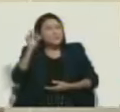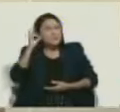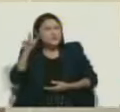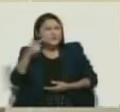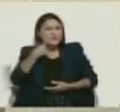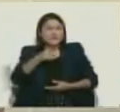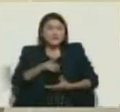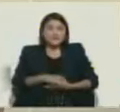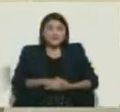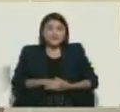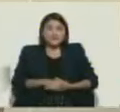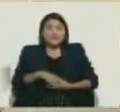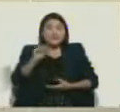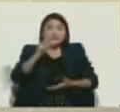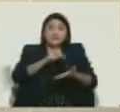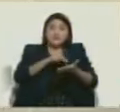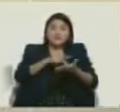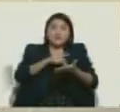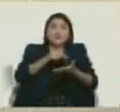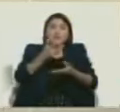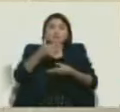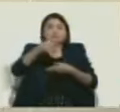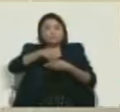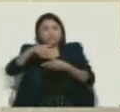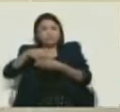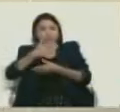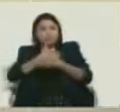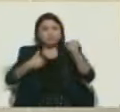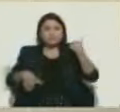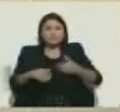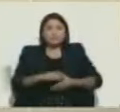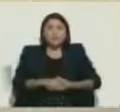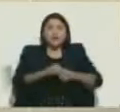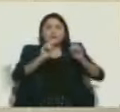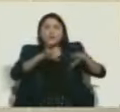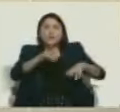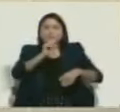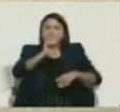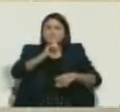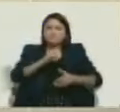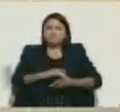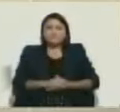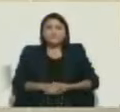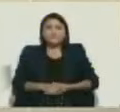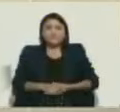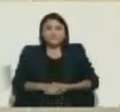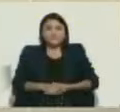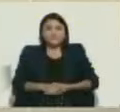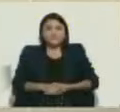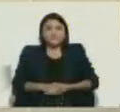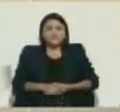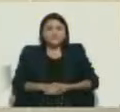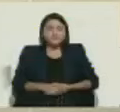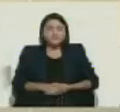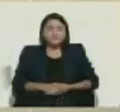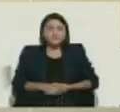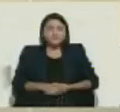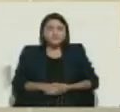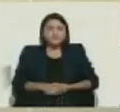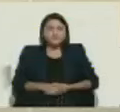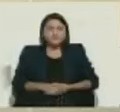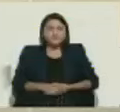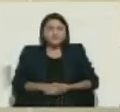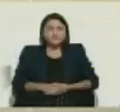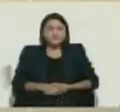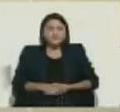que sí participará en las presidenciales y reiteró que no declinará y que tampoco nombrará un candidato sustituto. ¿Qué decir